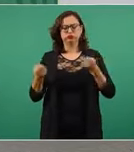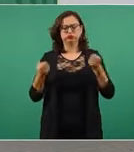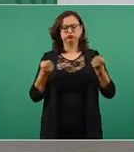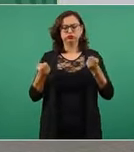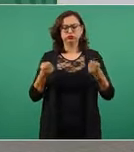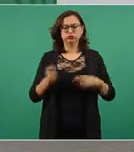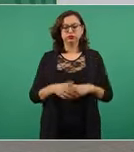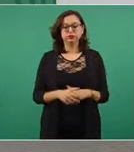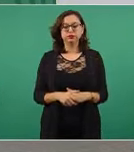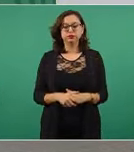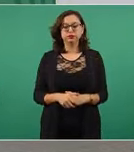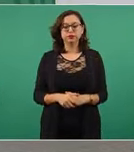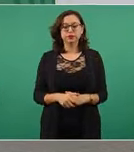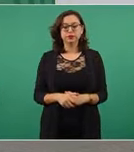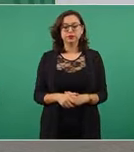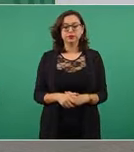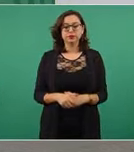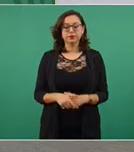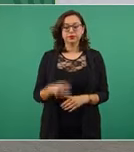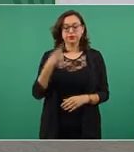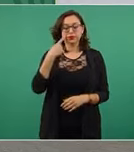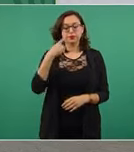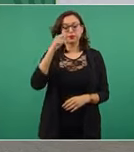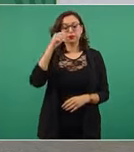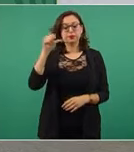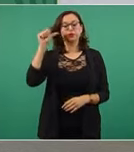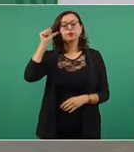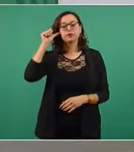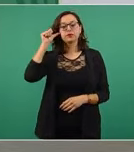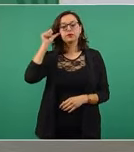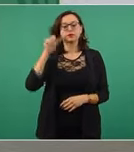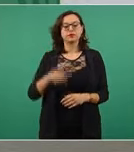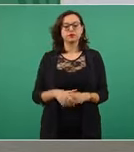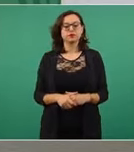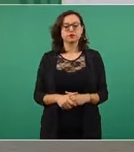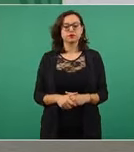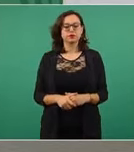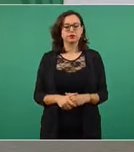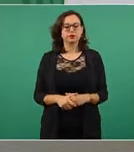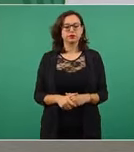Este es ayer, pero es desde